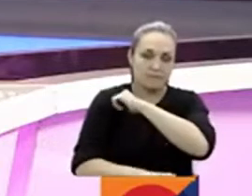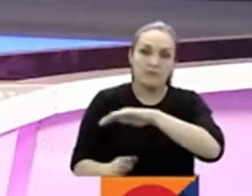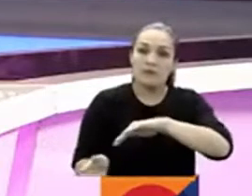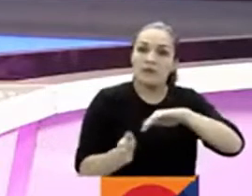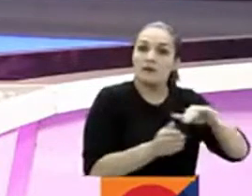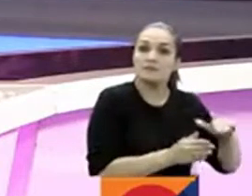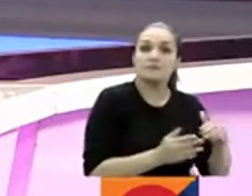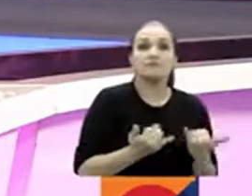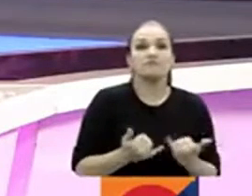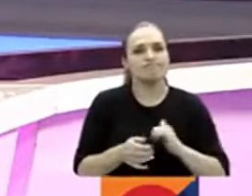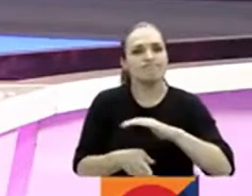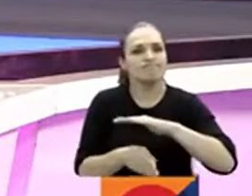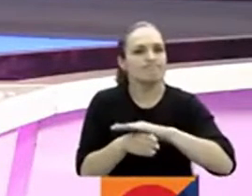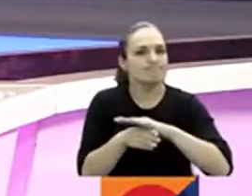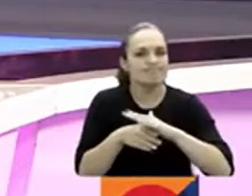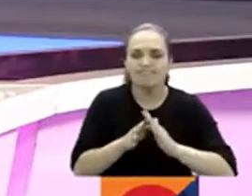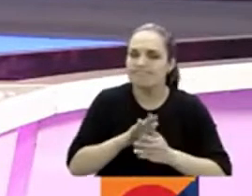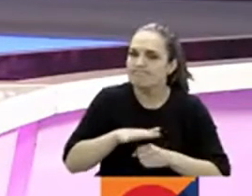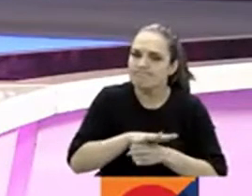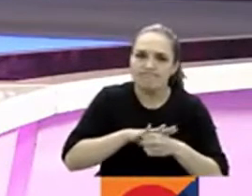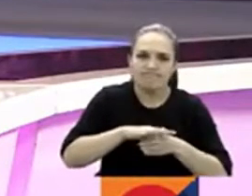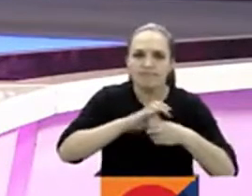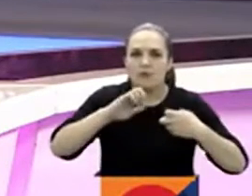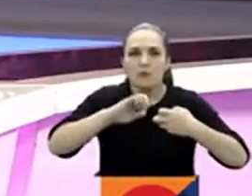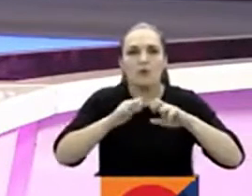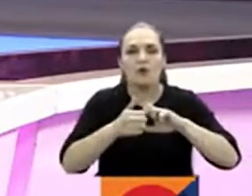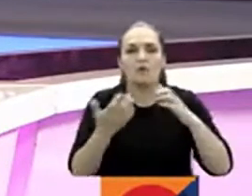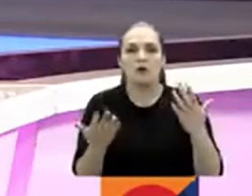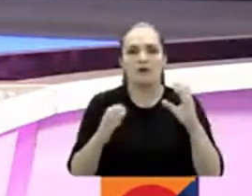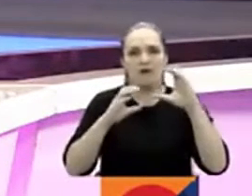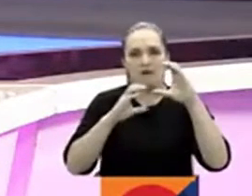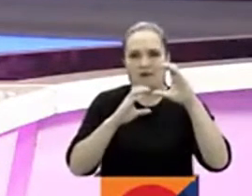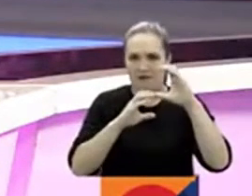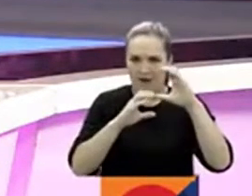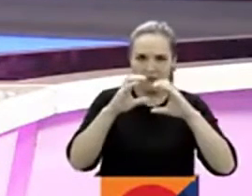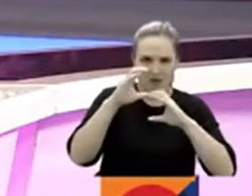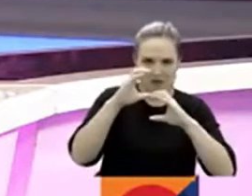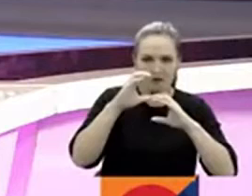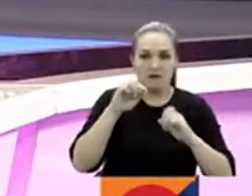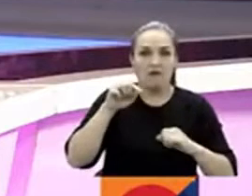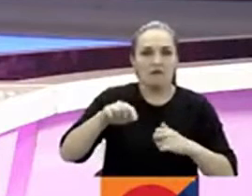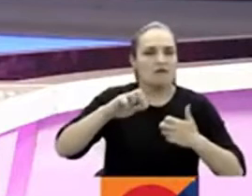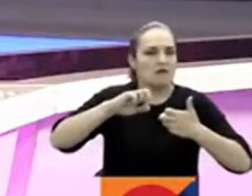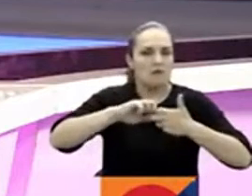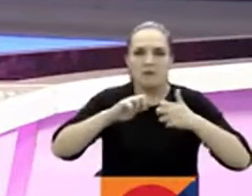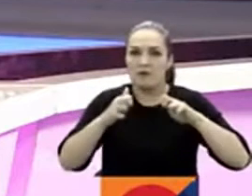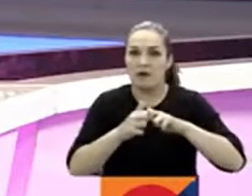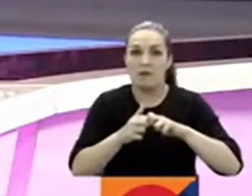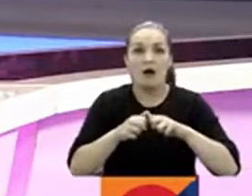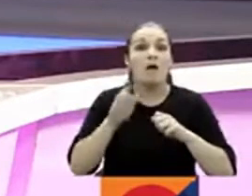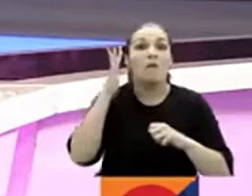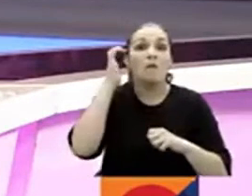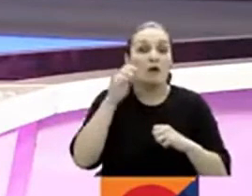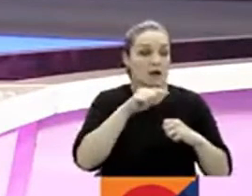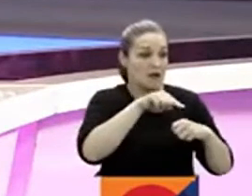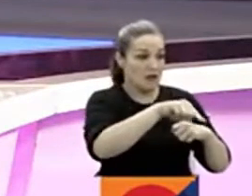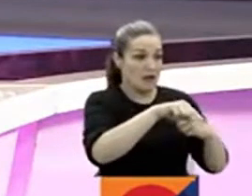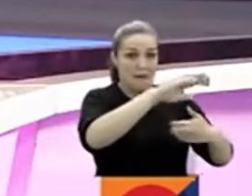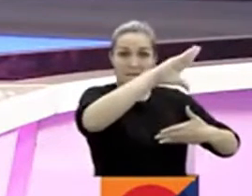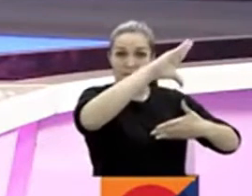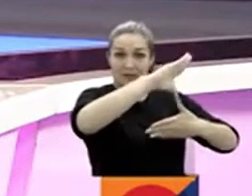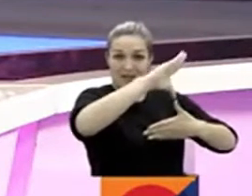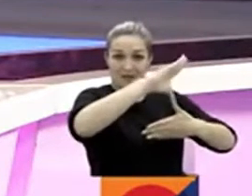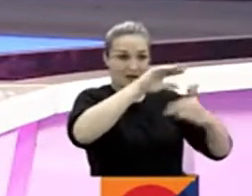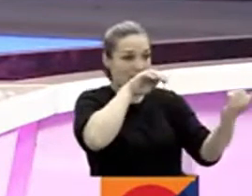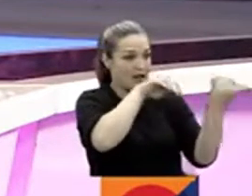Y continúa la emergencia en la vía panamericana en Cauca. Expertos dicen que una falla geológica la partió en dos. Durante el fin de semana